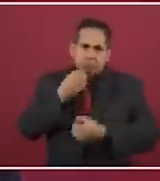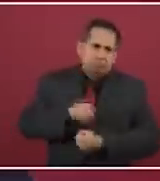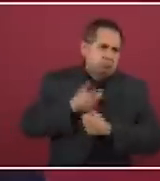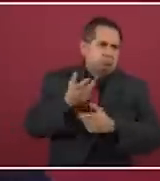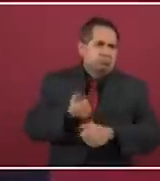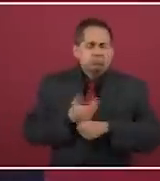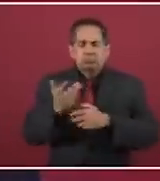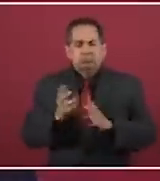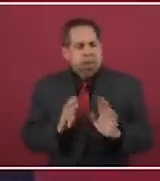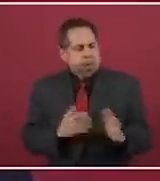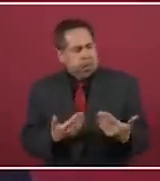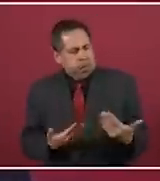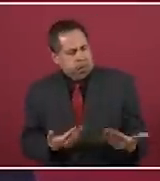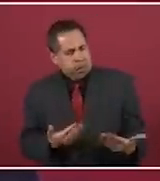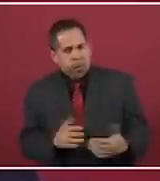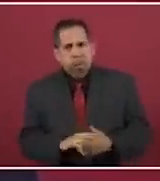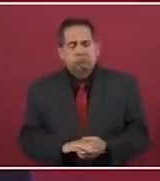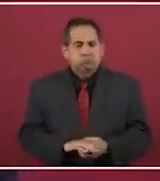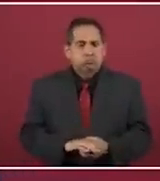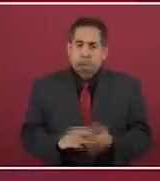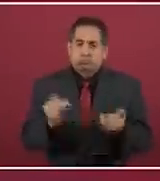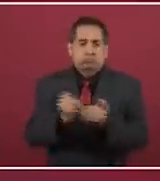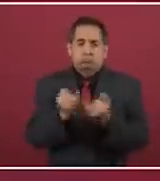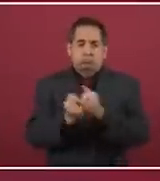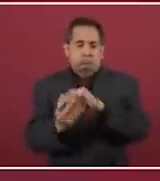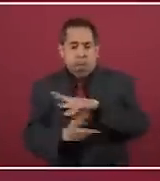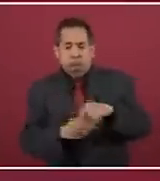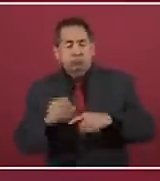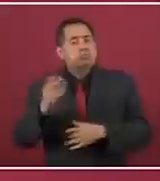oposición, hicimos